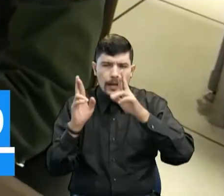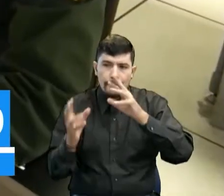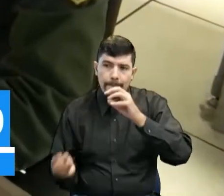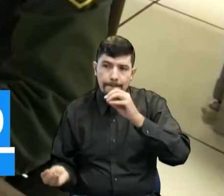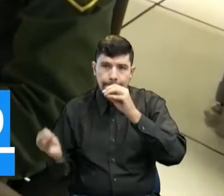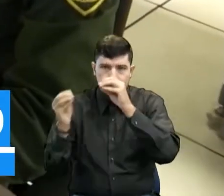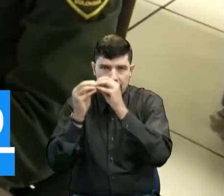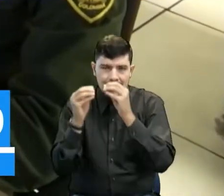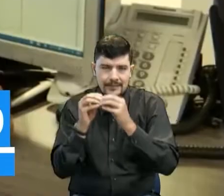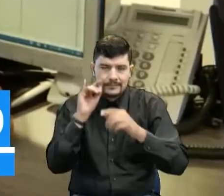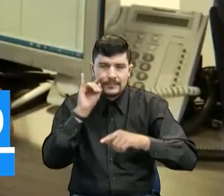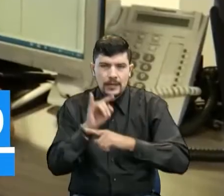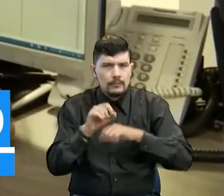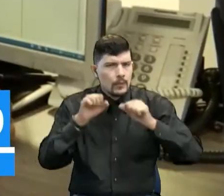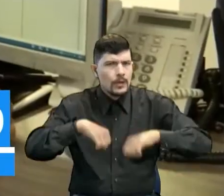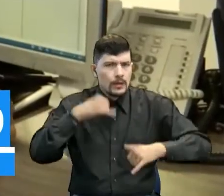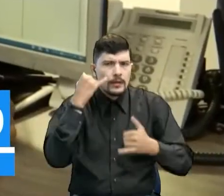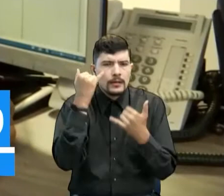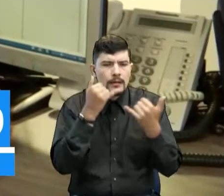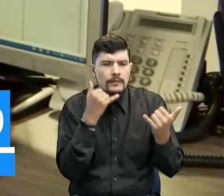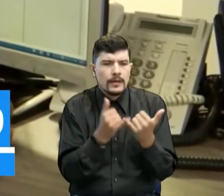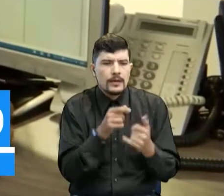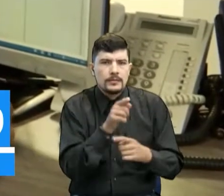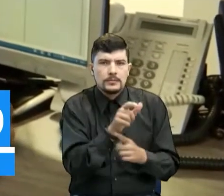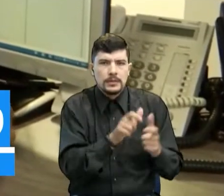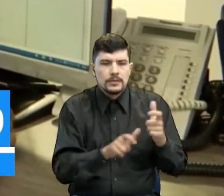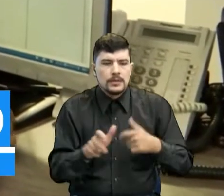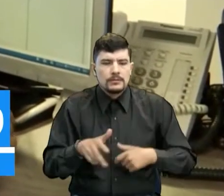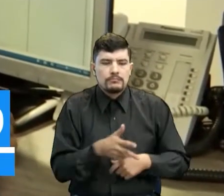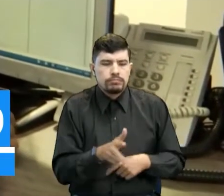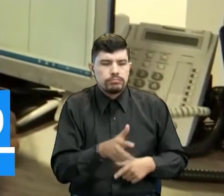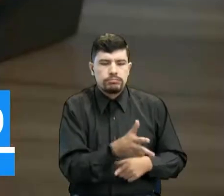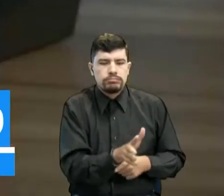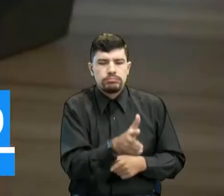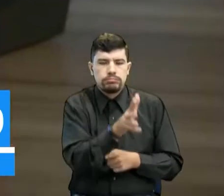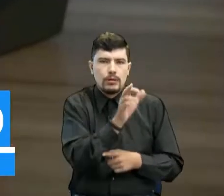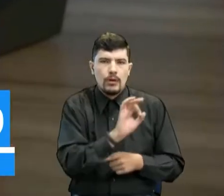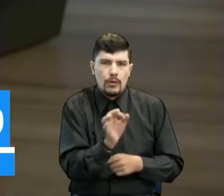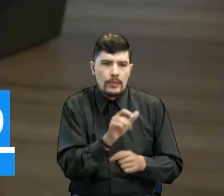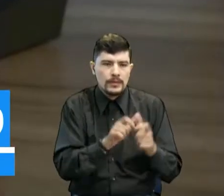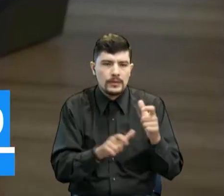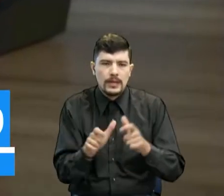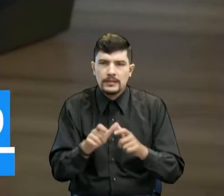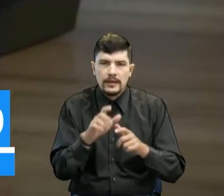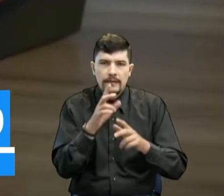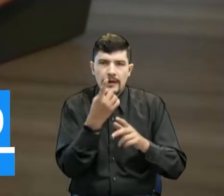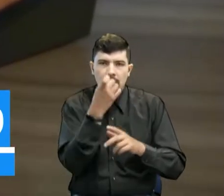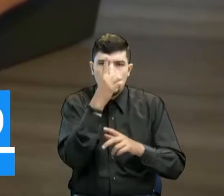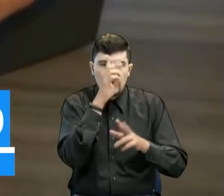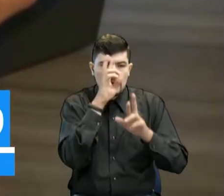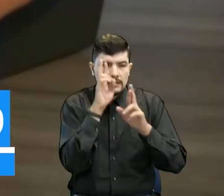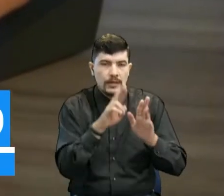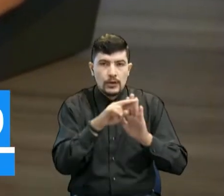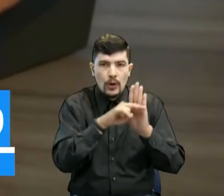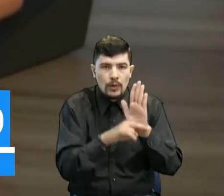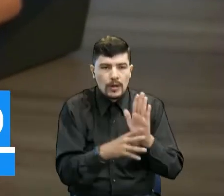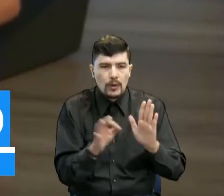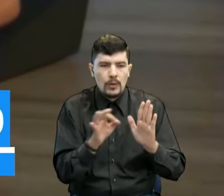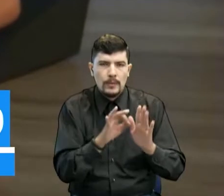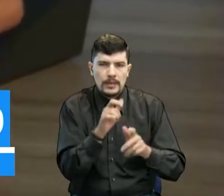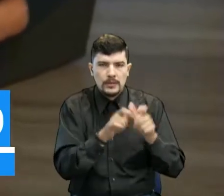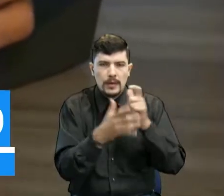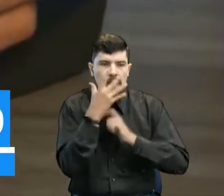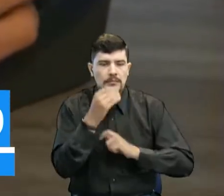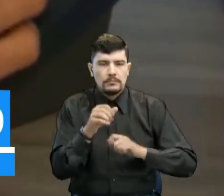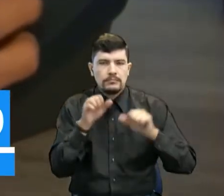nos permiten identificar recorridos de los contraventores penales. Coronel, muchísimas gracias. Es el ejercicio de